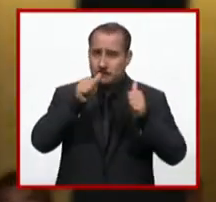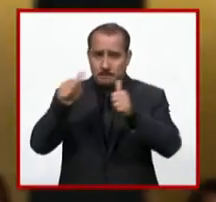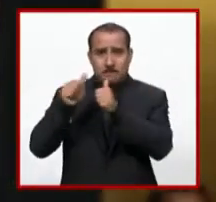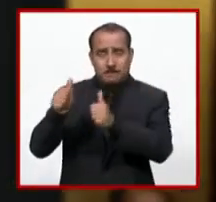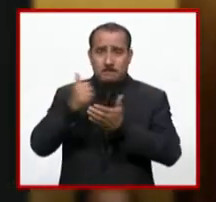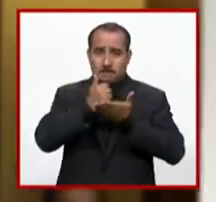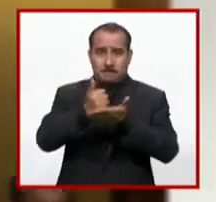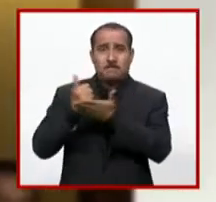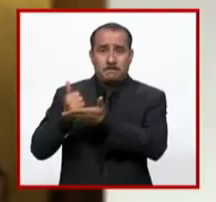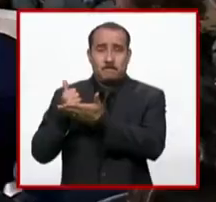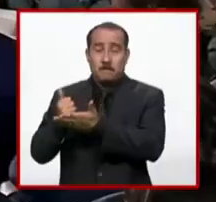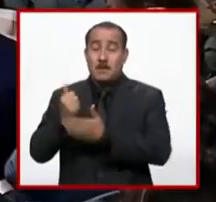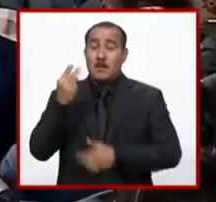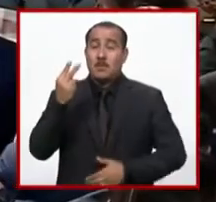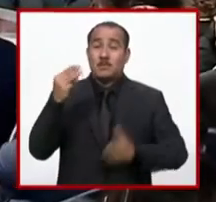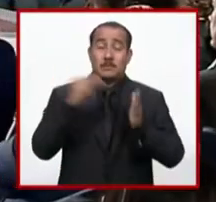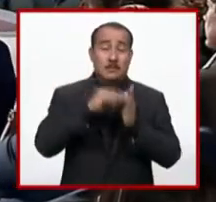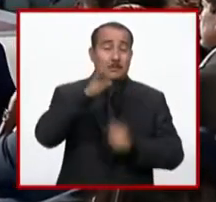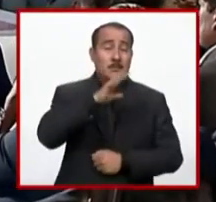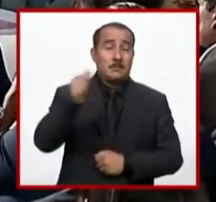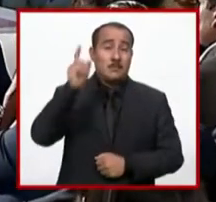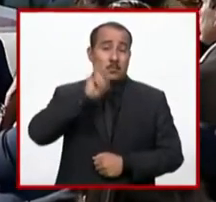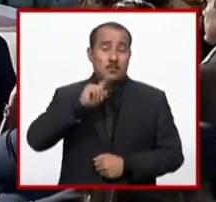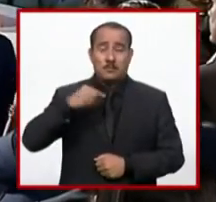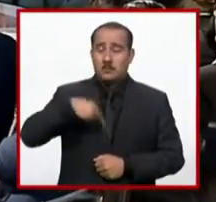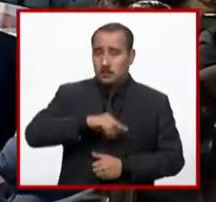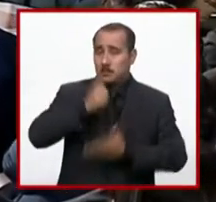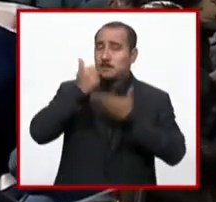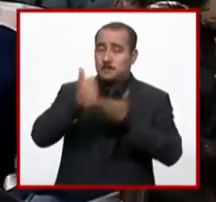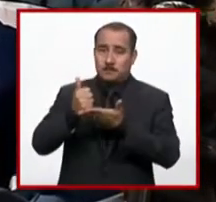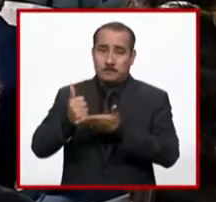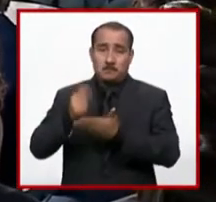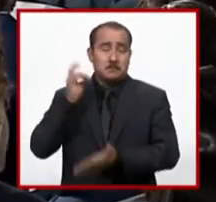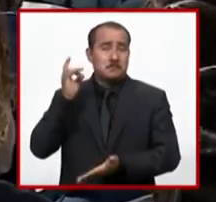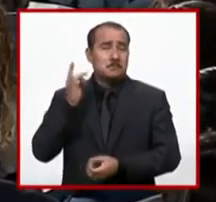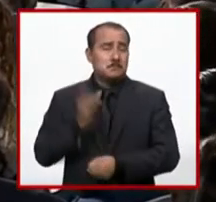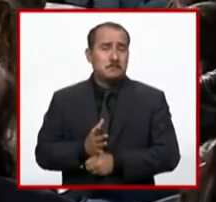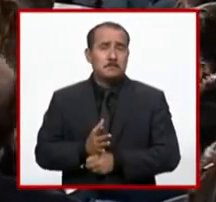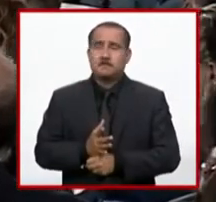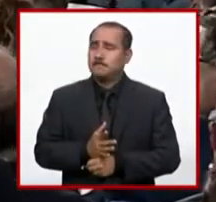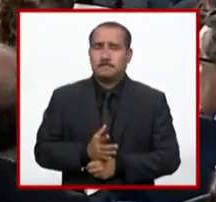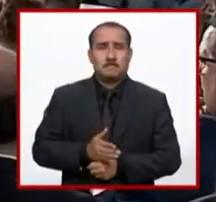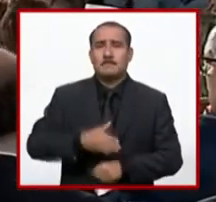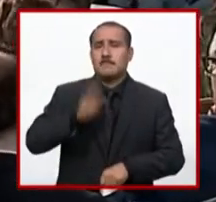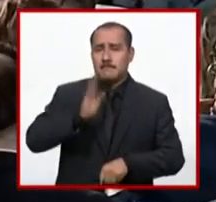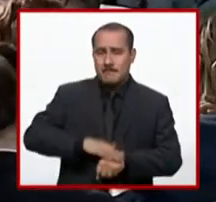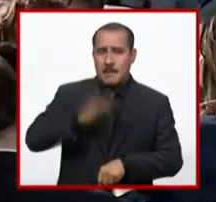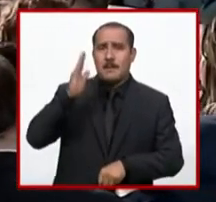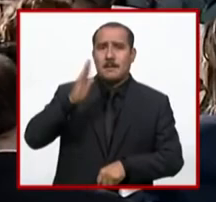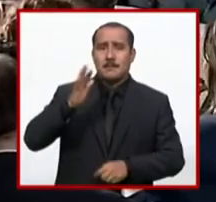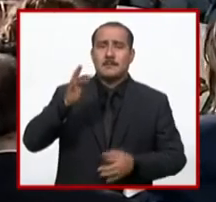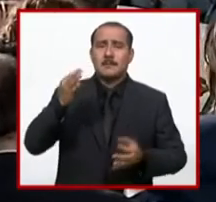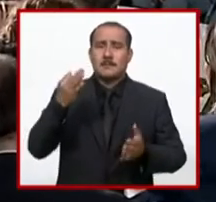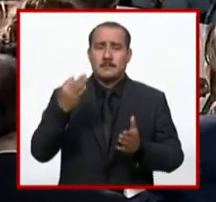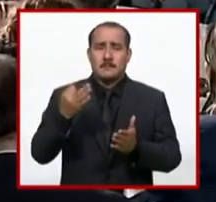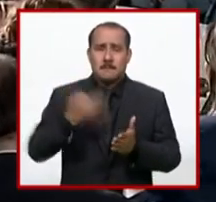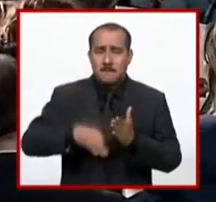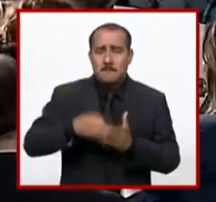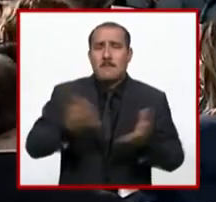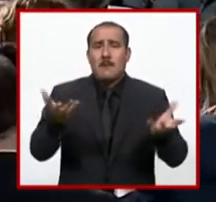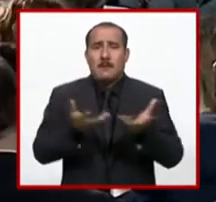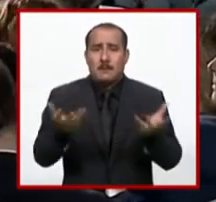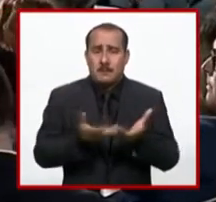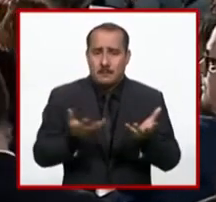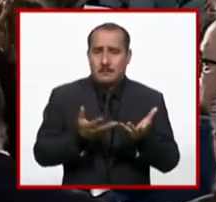ayudando a más de 2,500 mujeres. Pero no solo eso, no basta buscar prevenir, hay que